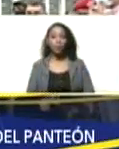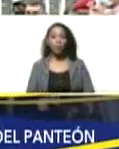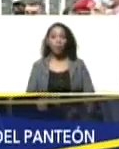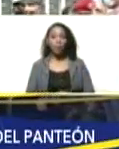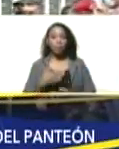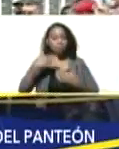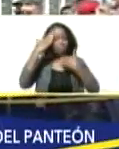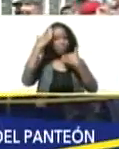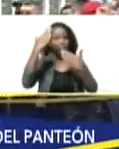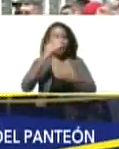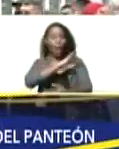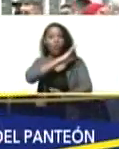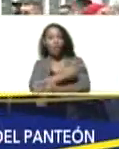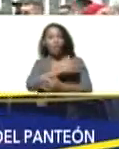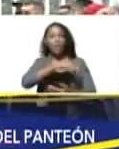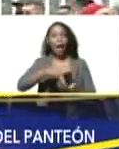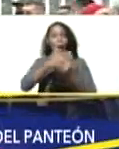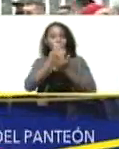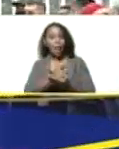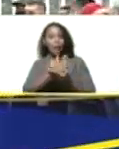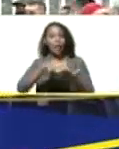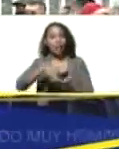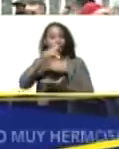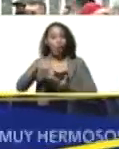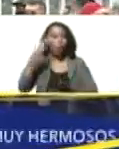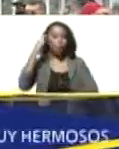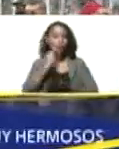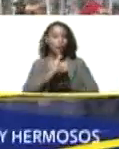Mi saludo a la Fuerza Armada Nacional Bolivariana,